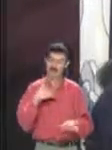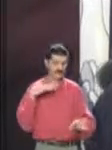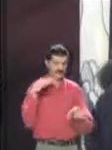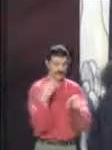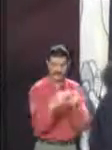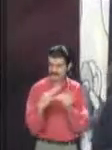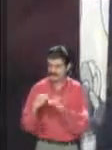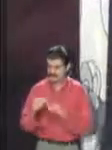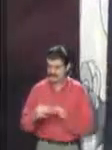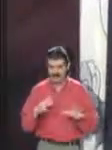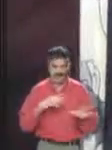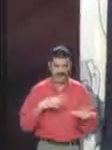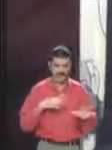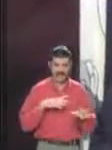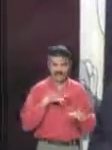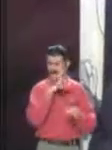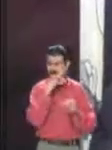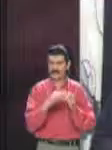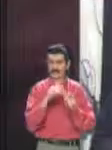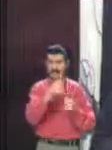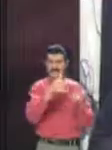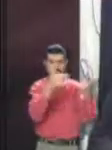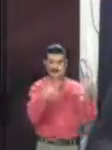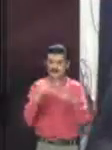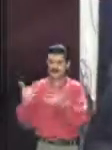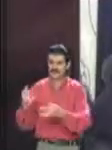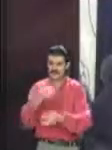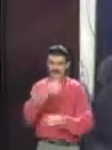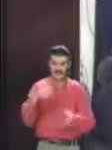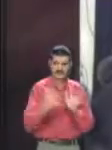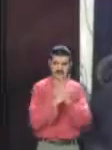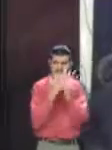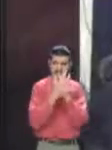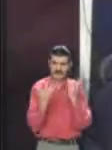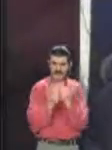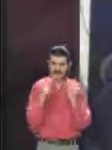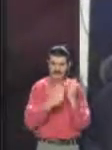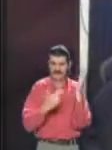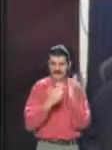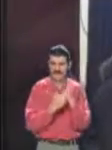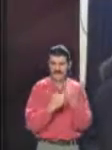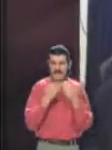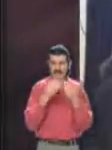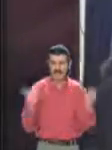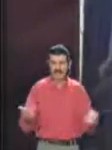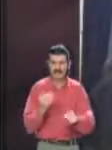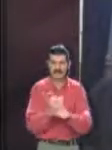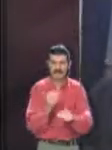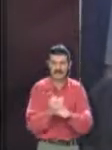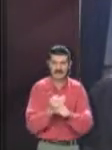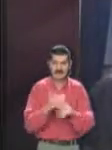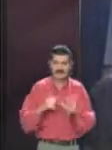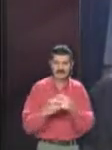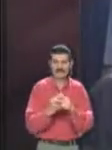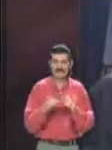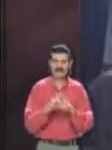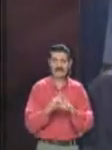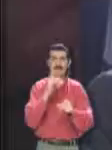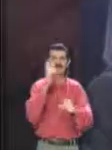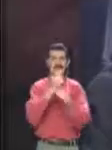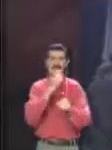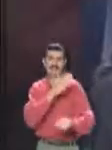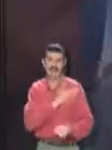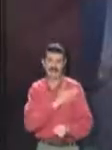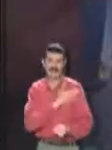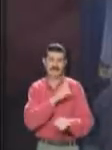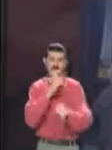que ahora sí ya está todo listo. Ya tenemos también la reseña de ustedes, que son los participantes de este taller. Entonces vamos a dar, yo